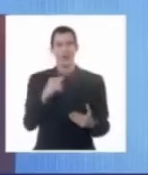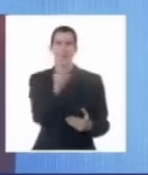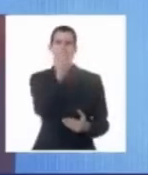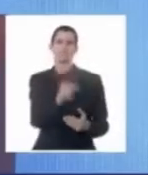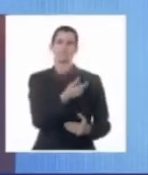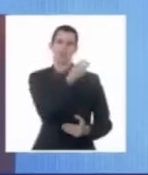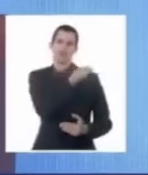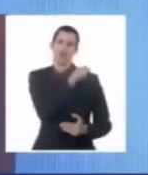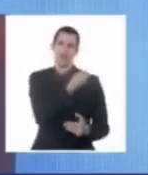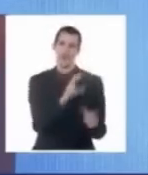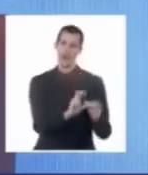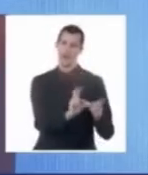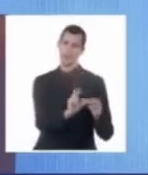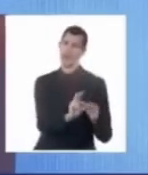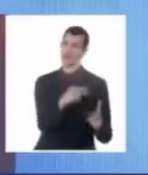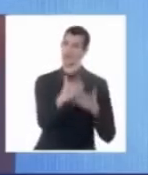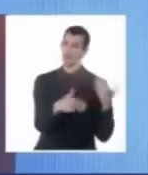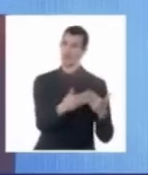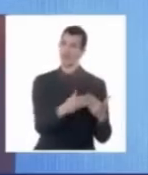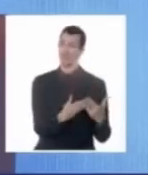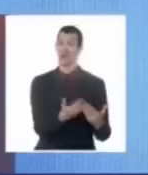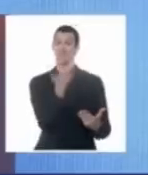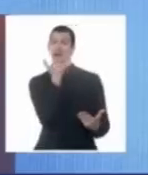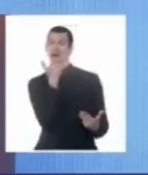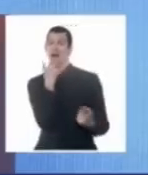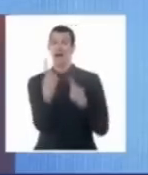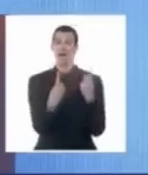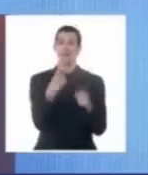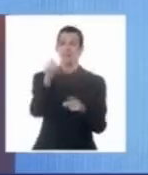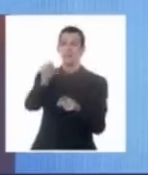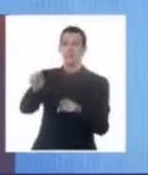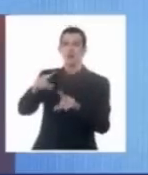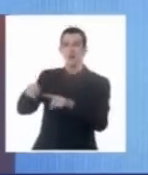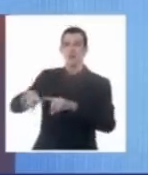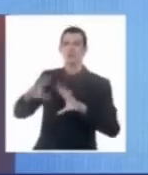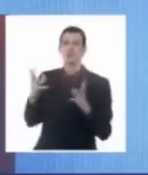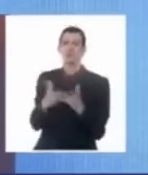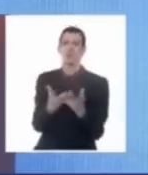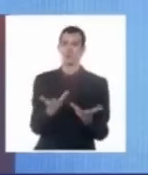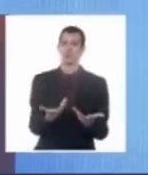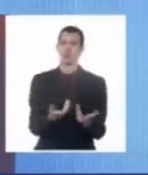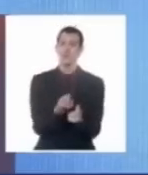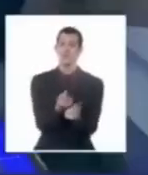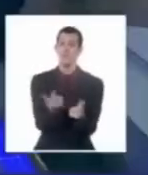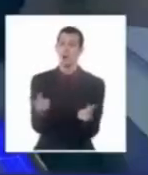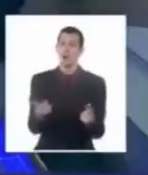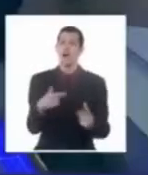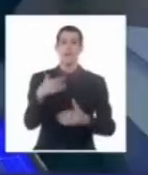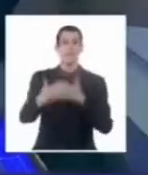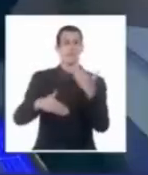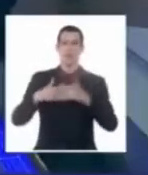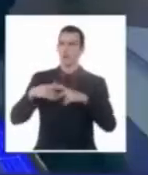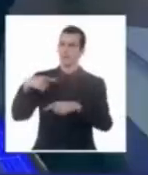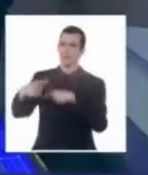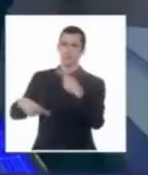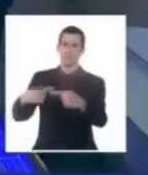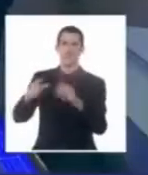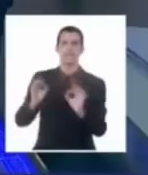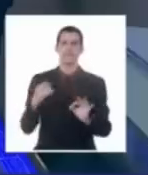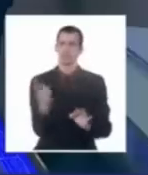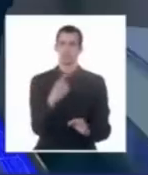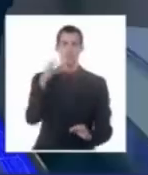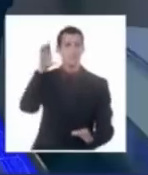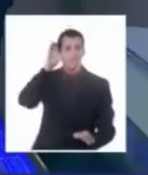que realmente han sido y han requerido la investigación profesional de todos los miembros del ministerio Coronel son hechos precisamente